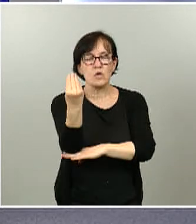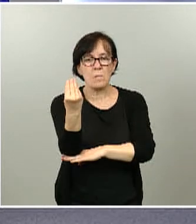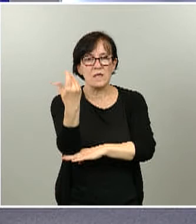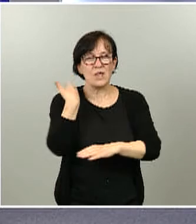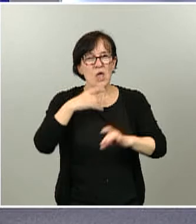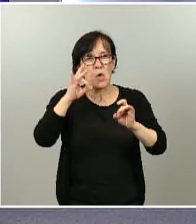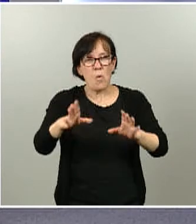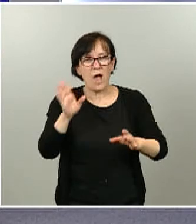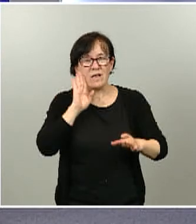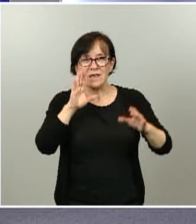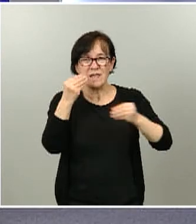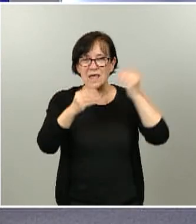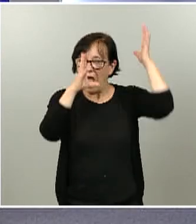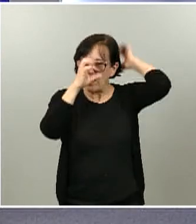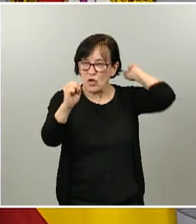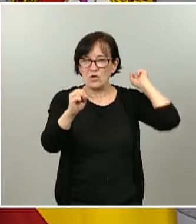muertos.